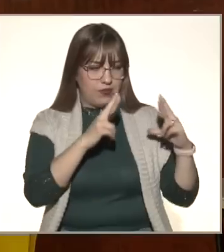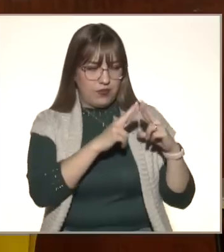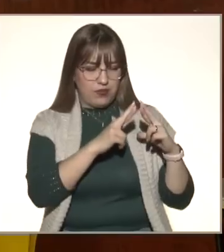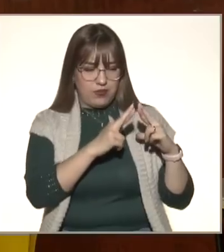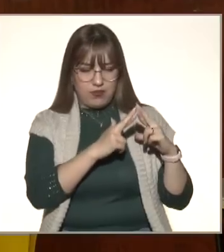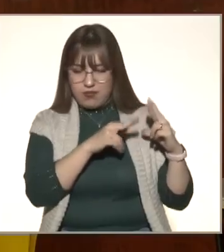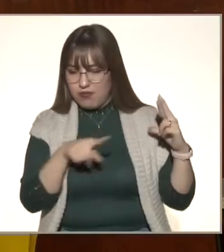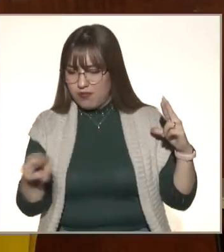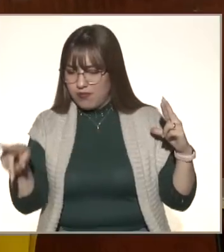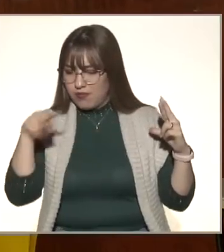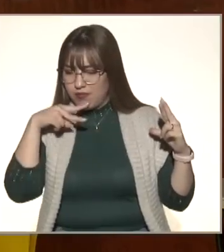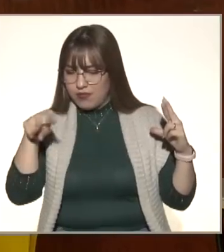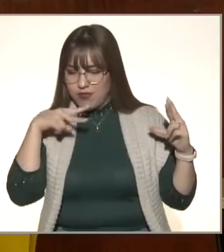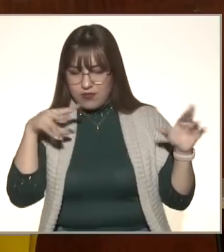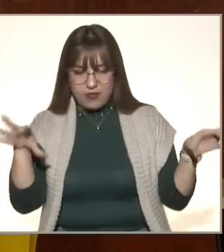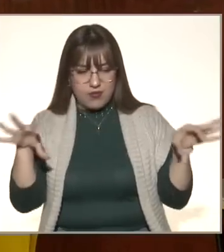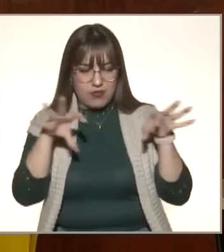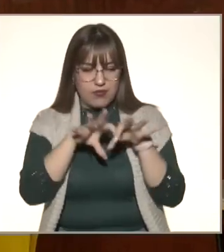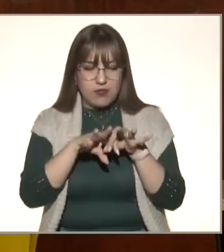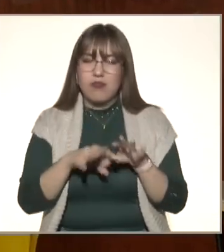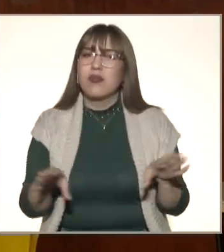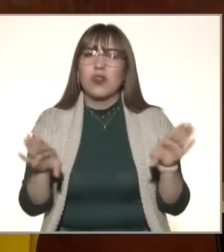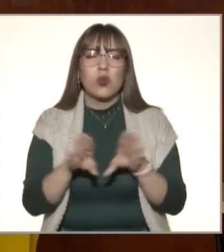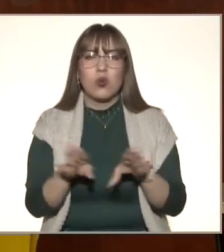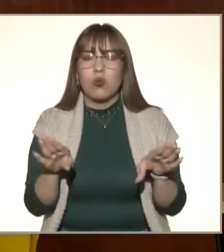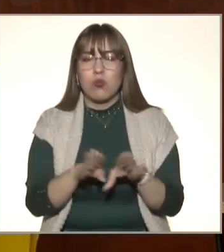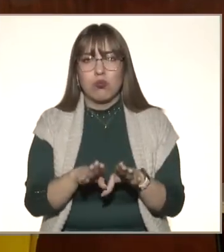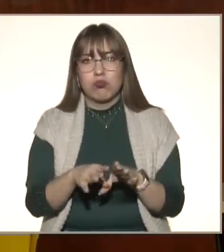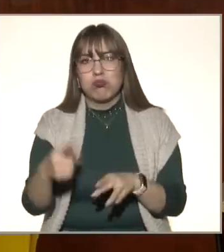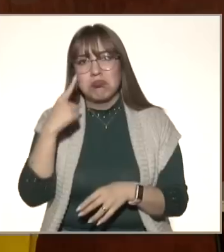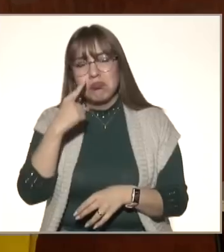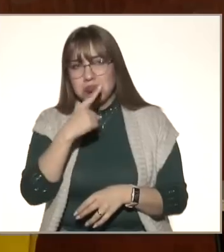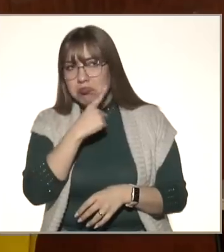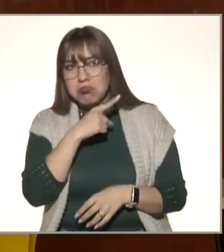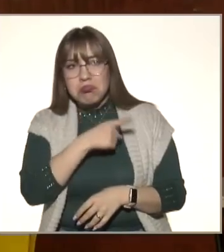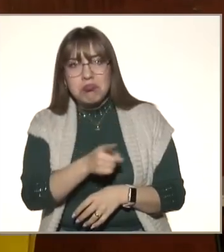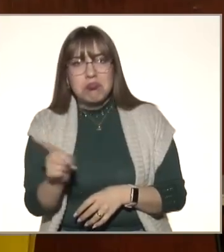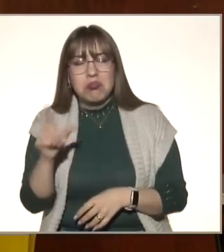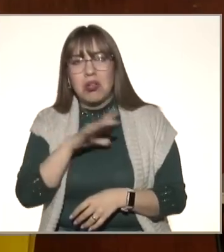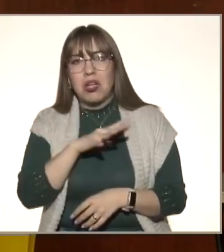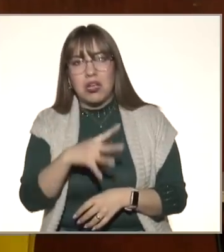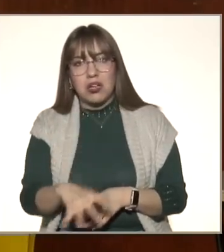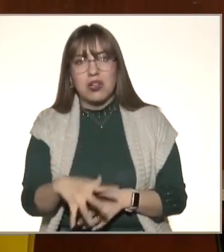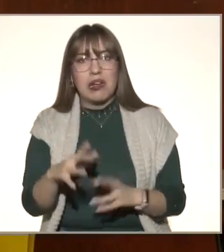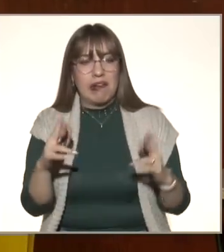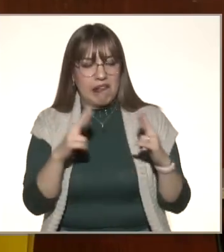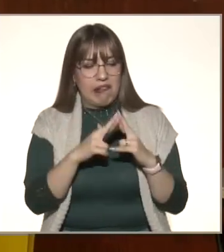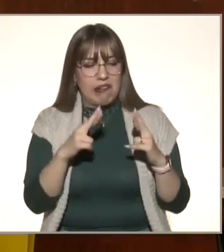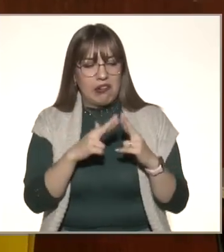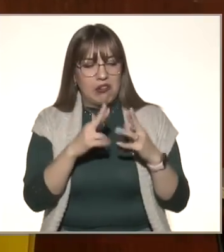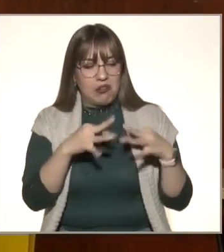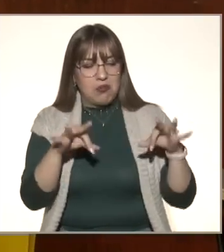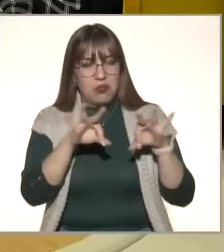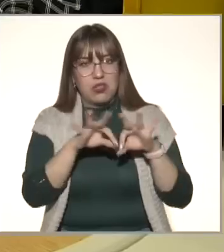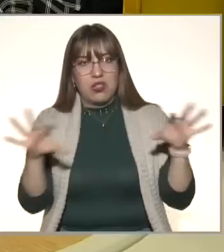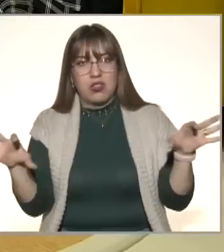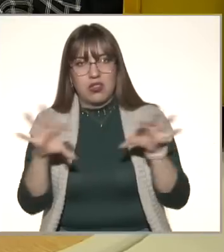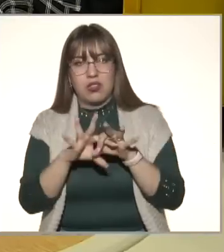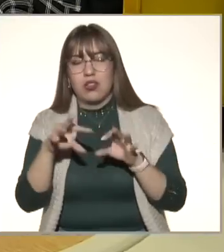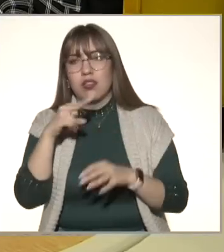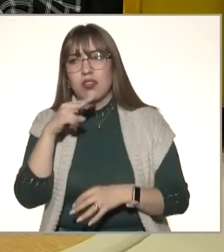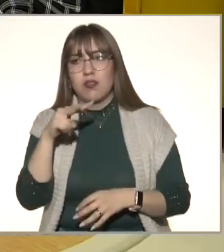los conflictos, pero creo que también podríamos verlo en general, qué es lo que la religión significa para la Navidad. ¿Quién quiere responder